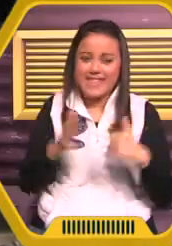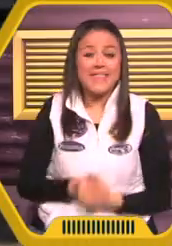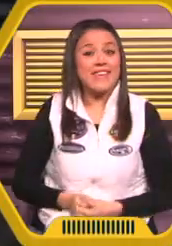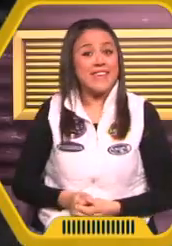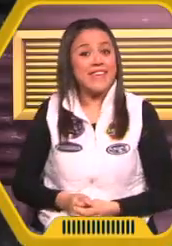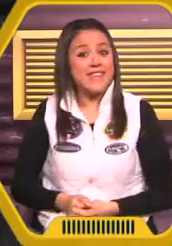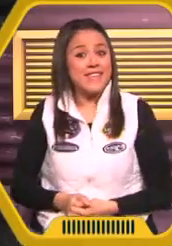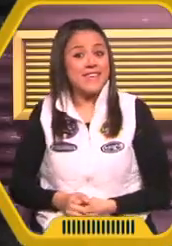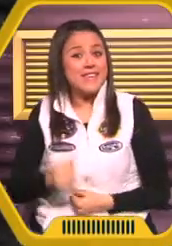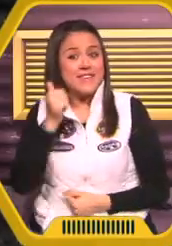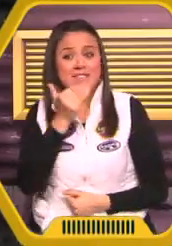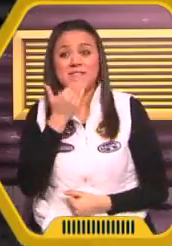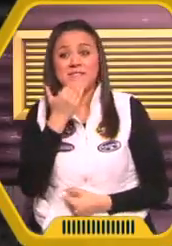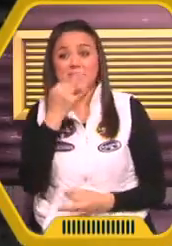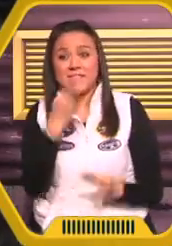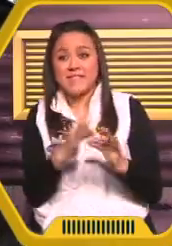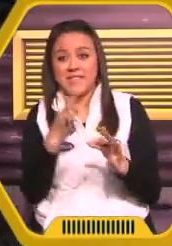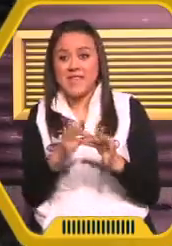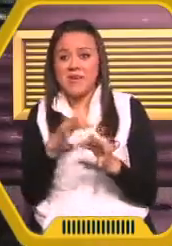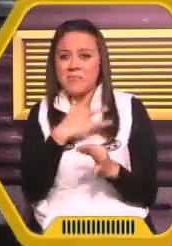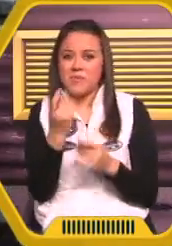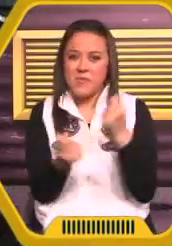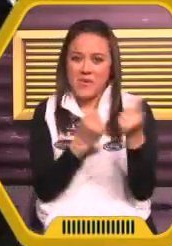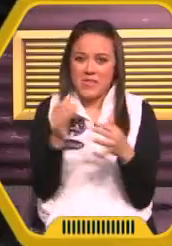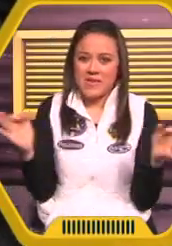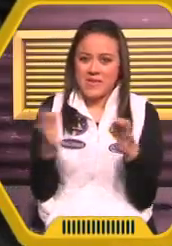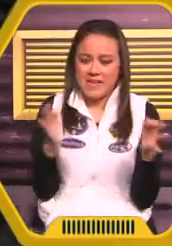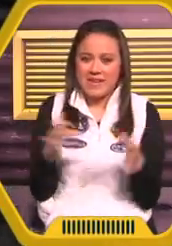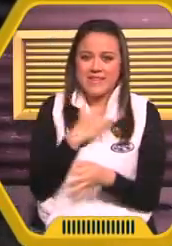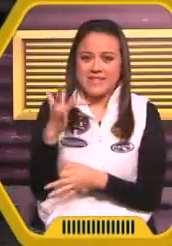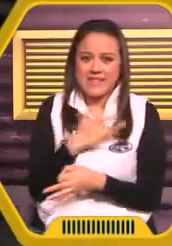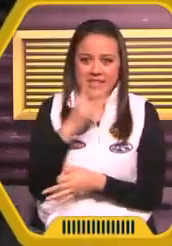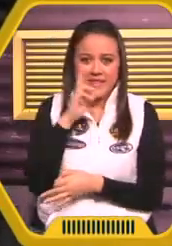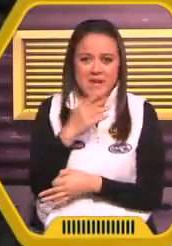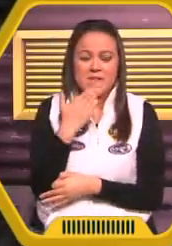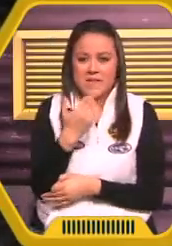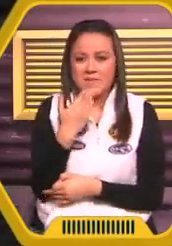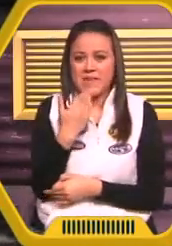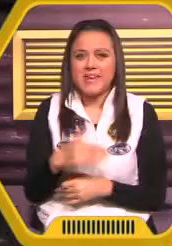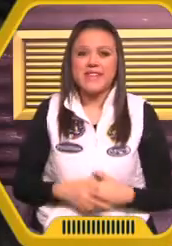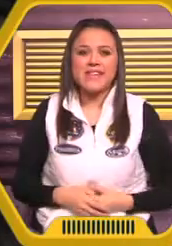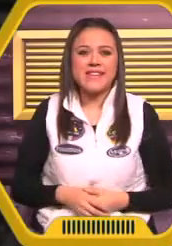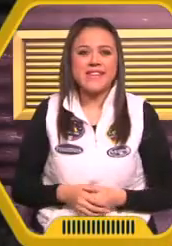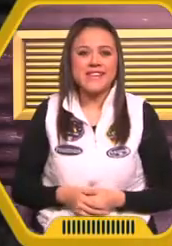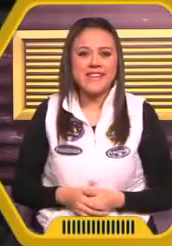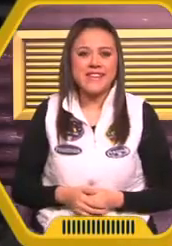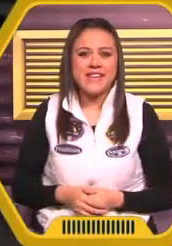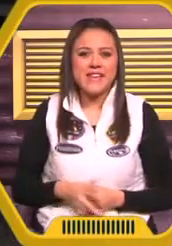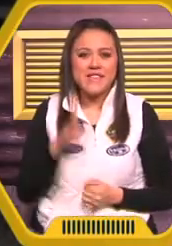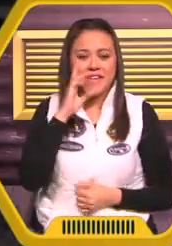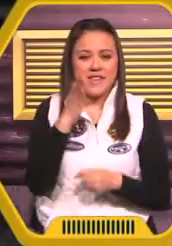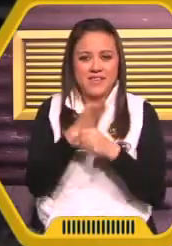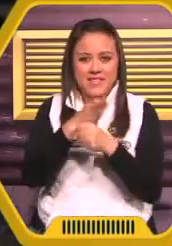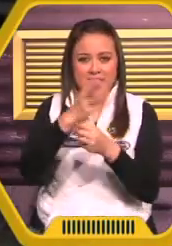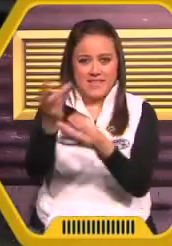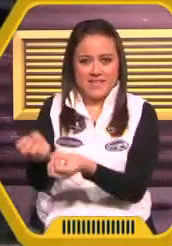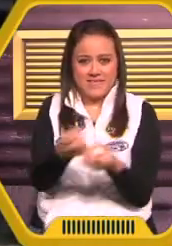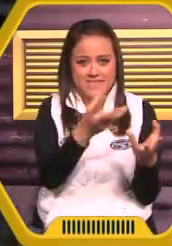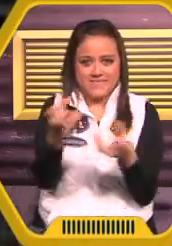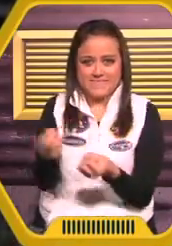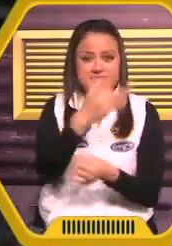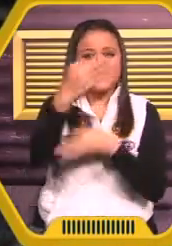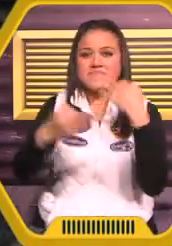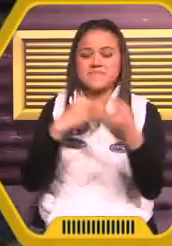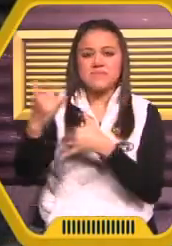¿Ya ves, mi Marianita? Todo listo. Hace un poquito de frío aquí afuera, pero estamos bien contentos. Y mira, estamos viendo ahorita la descarga de todos